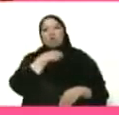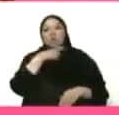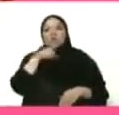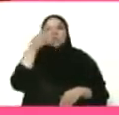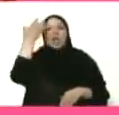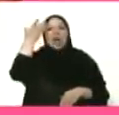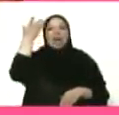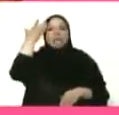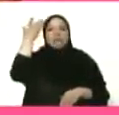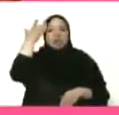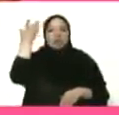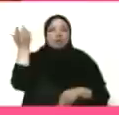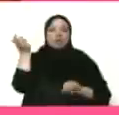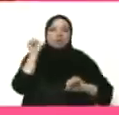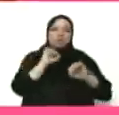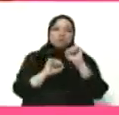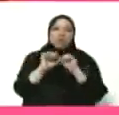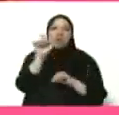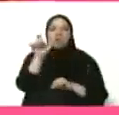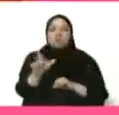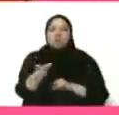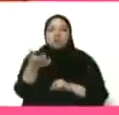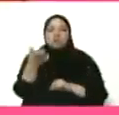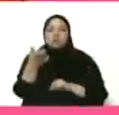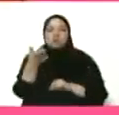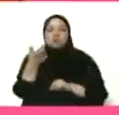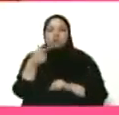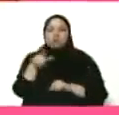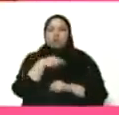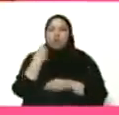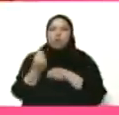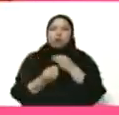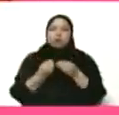sermón contra los que no están ahí, los que están ahí, yo no hago eso.